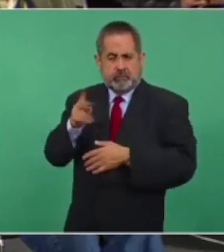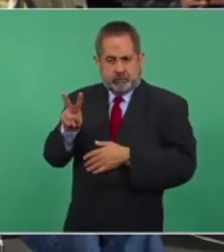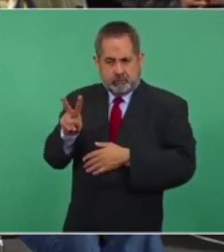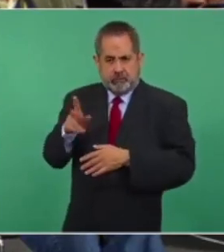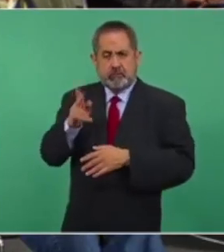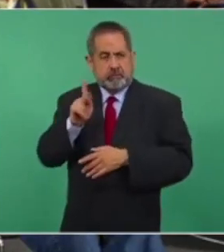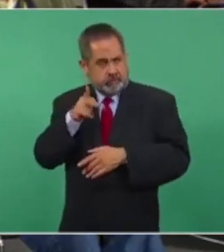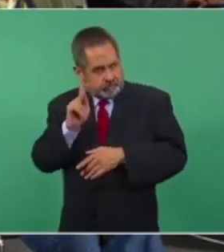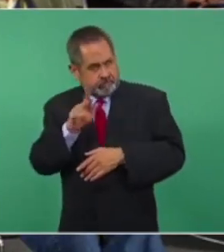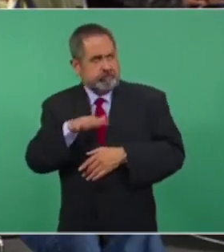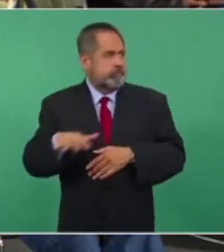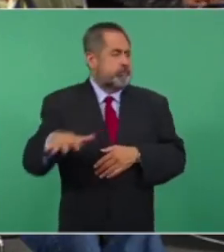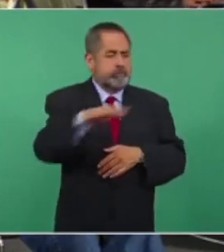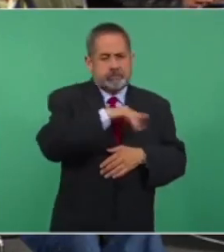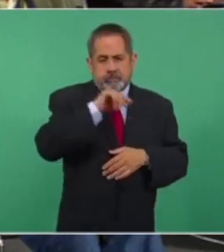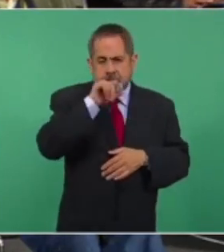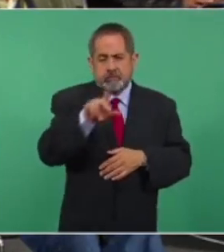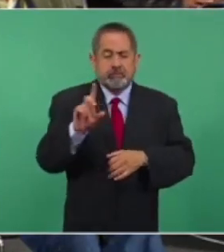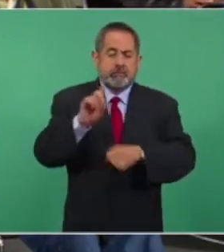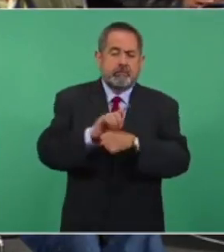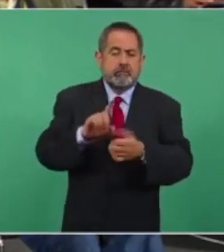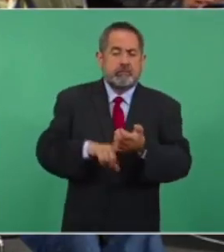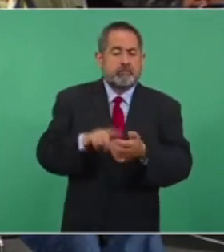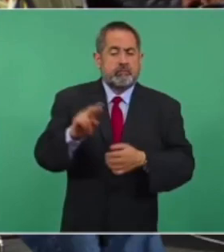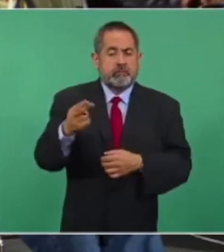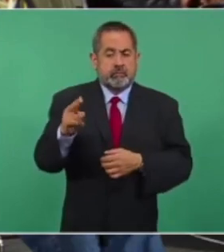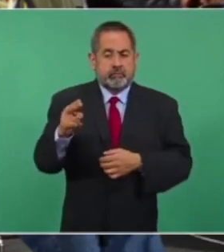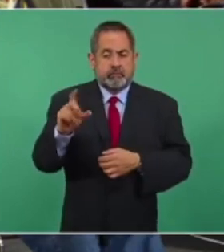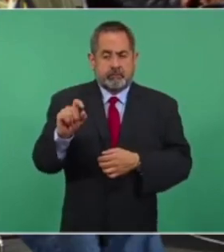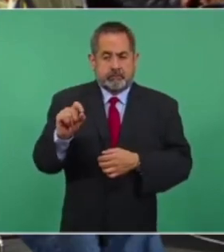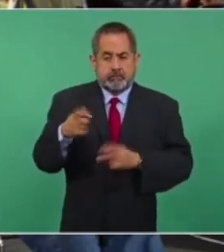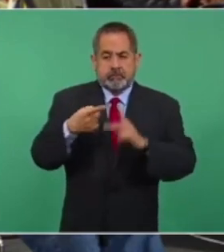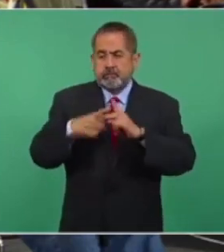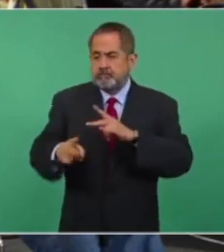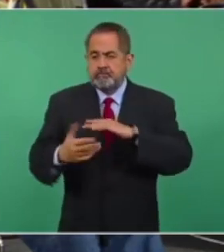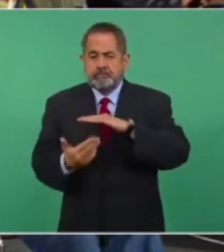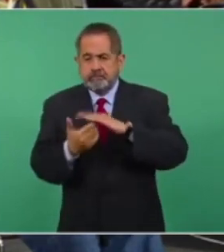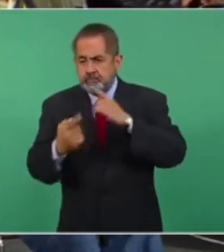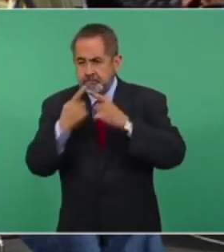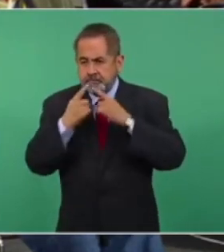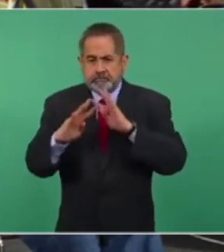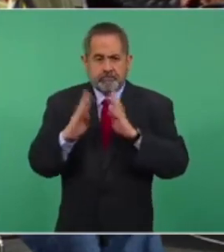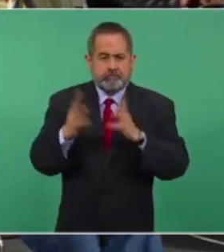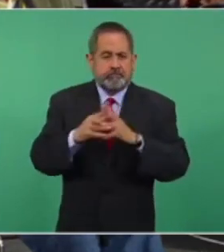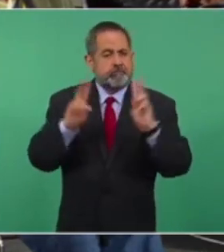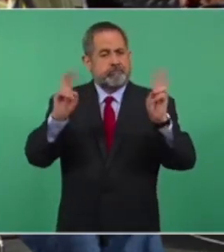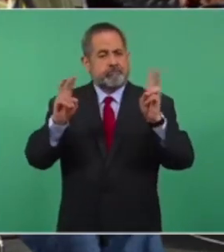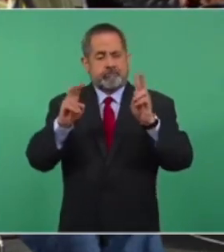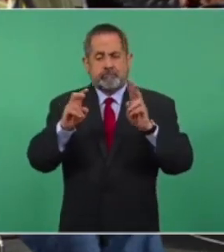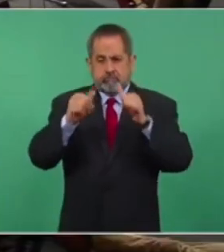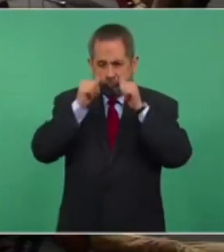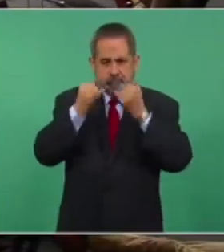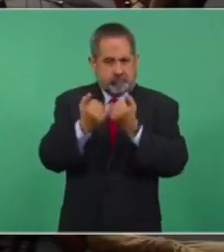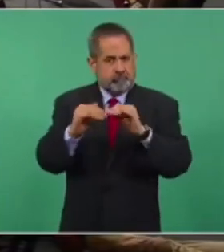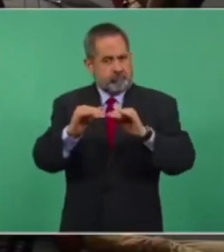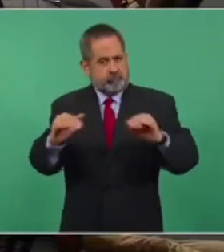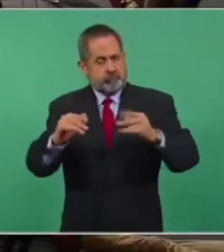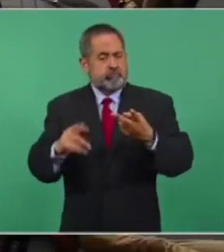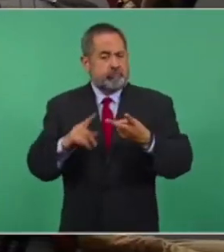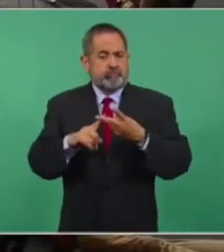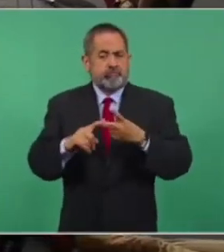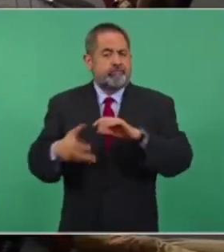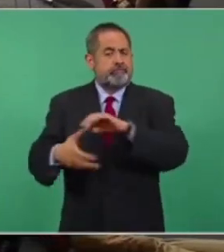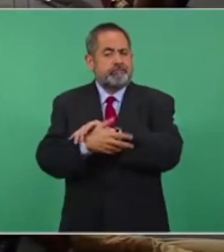estado de Jalisco, el 20 de noviembre inician las mesas de diálogo por un trato justo, el pacto fiscal